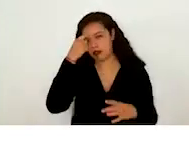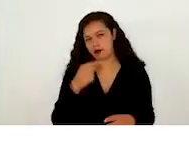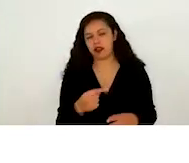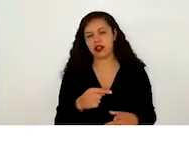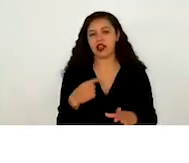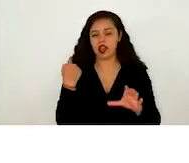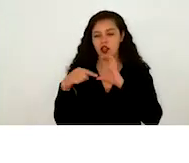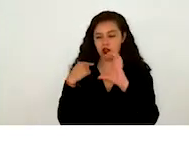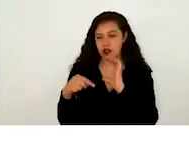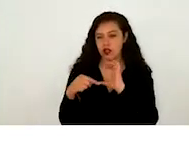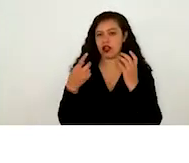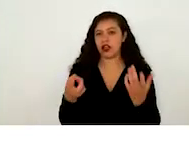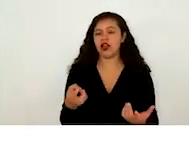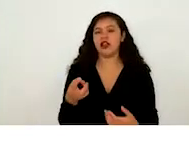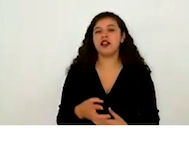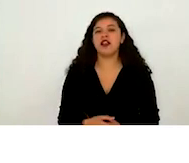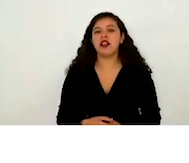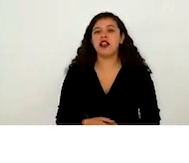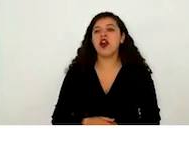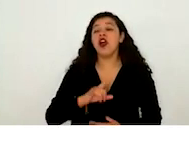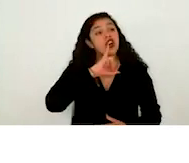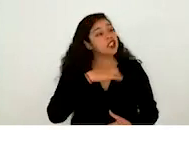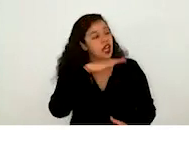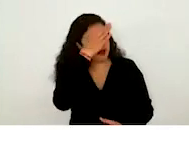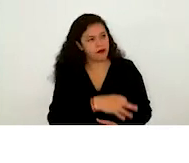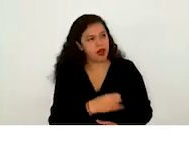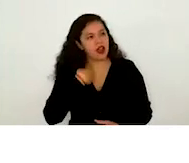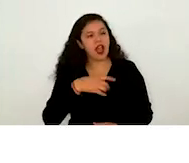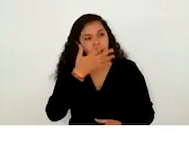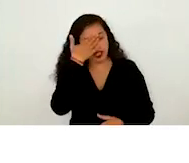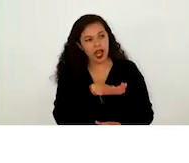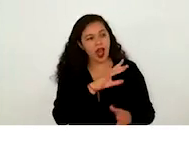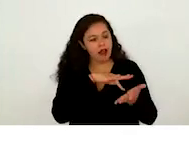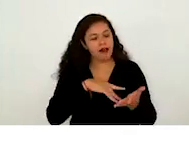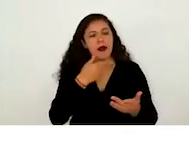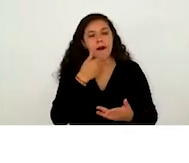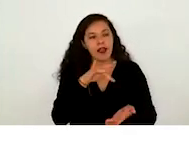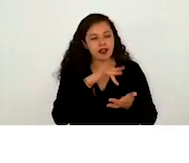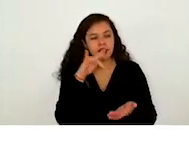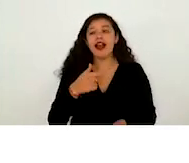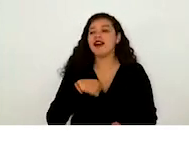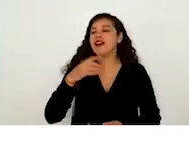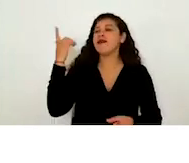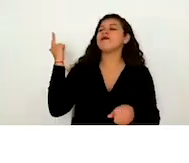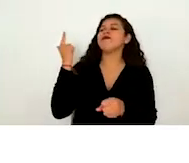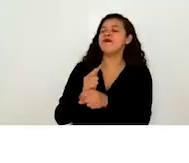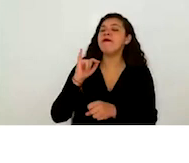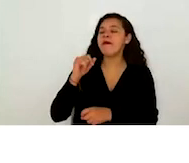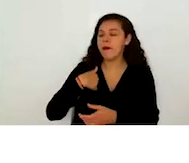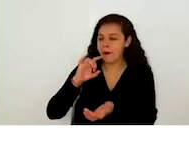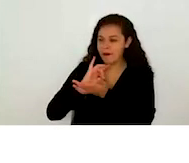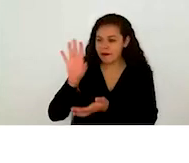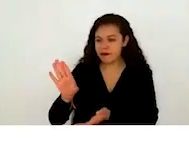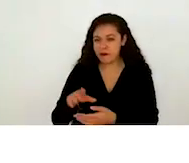correo electrónico es recibido gracias enterado gracias me estoy dando cuenta que si lo recibió pero no